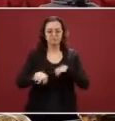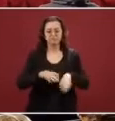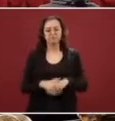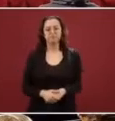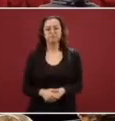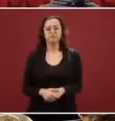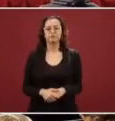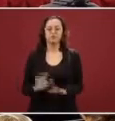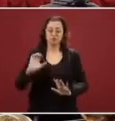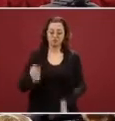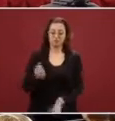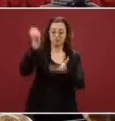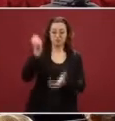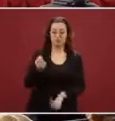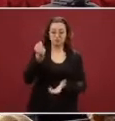Referente al presupuesto.